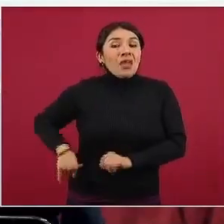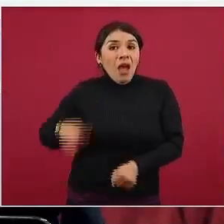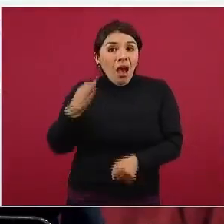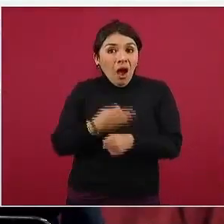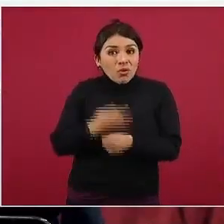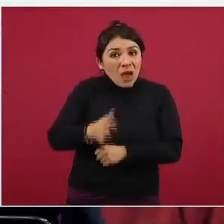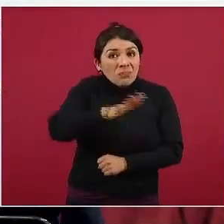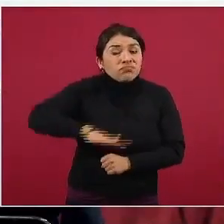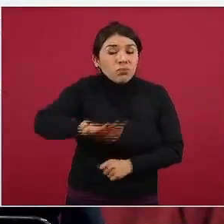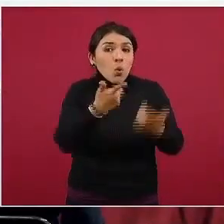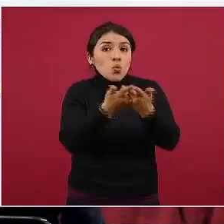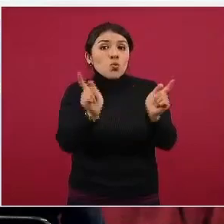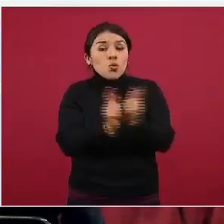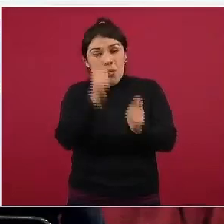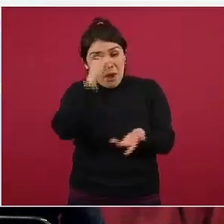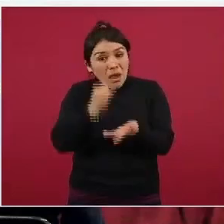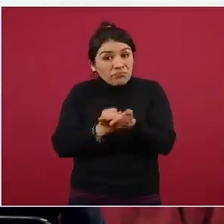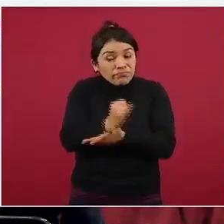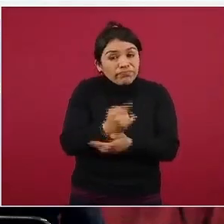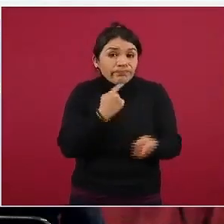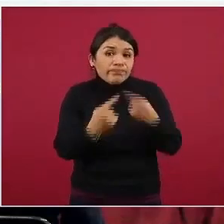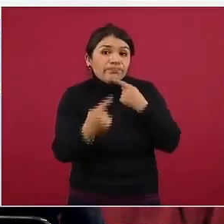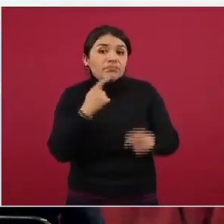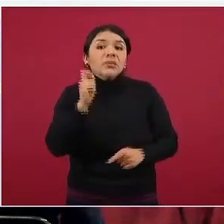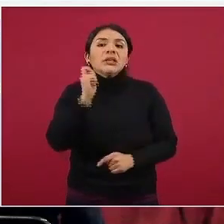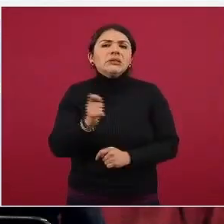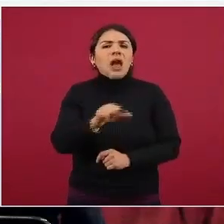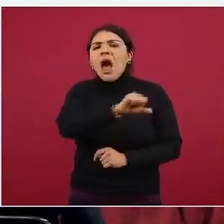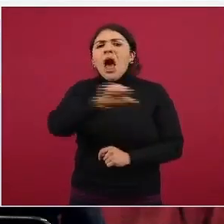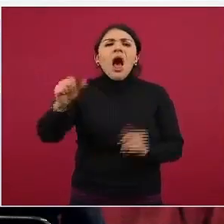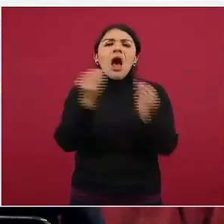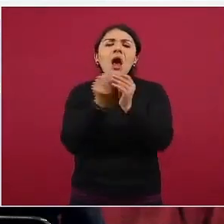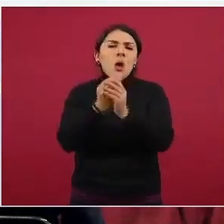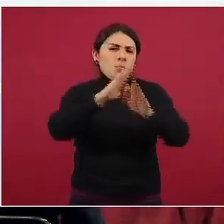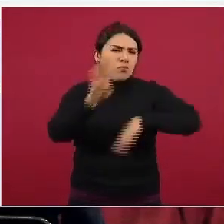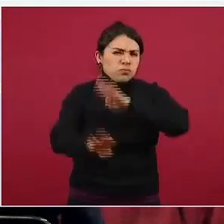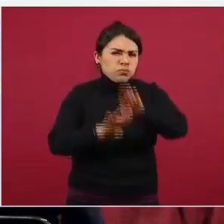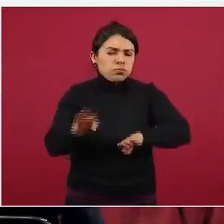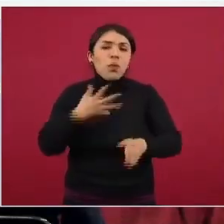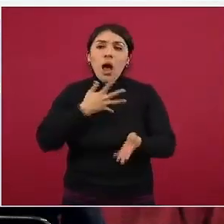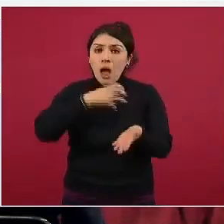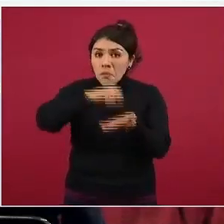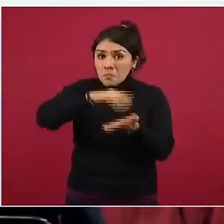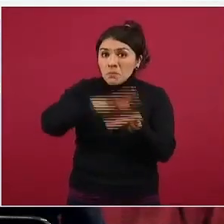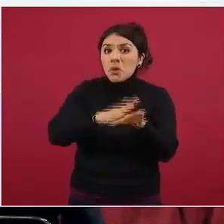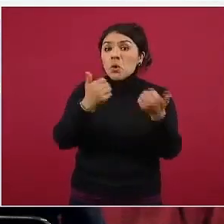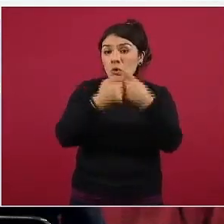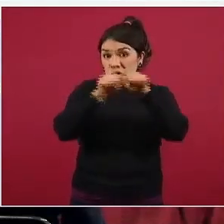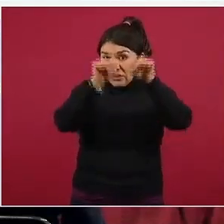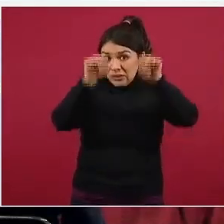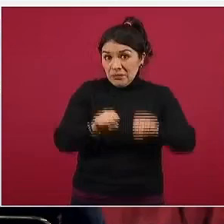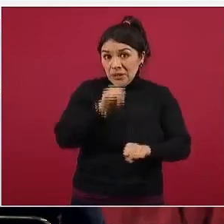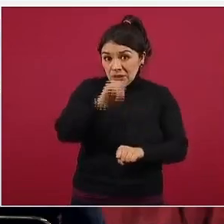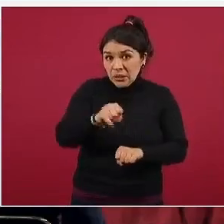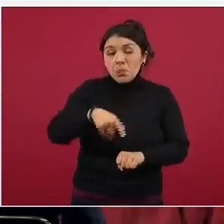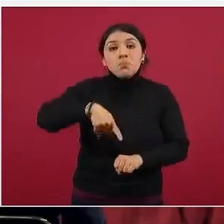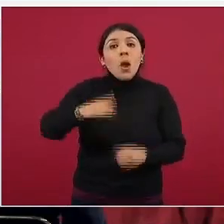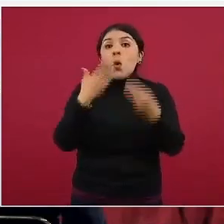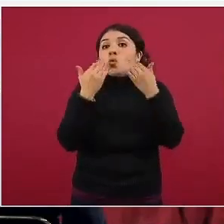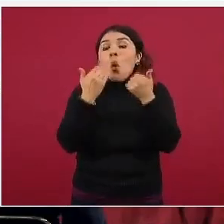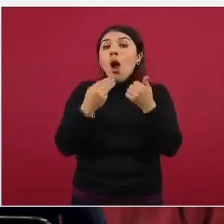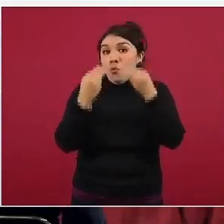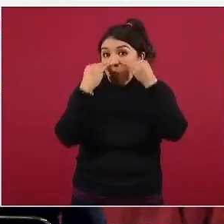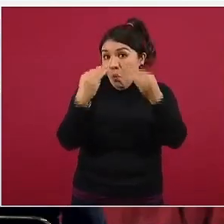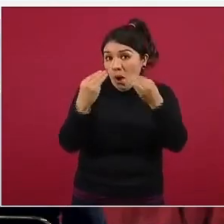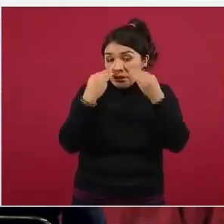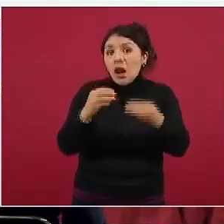para los grupos de dictaminación, son aquellas defunciones que están registradas en nuestro sistema, que no tienen muestra o que